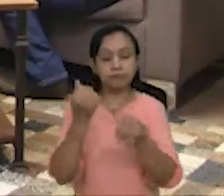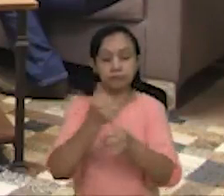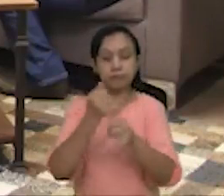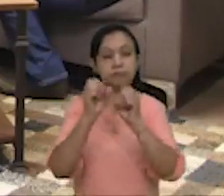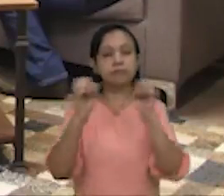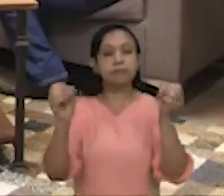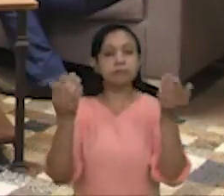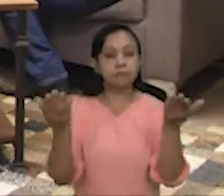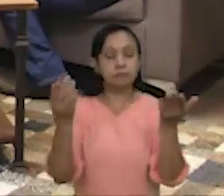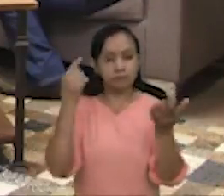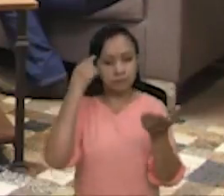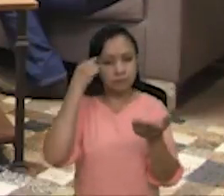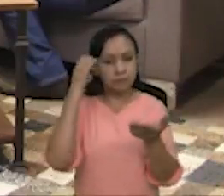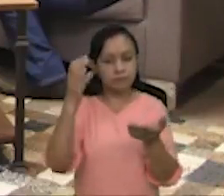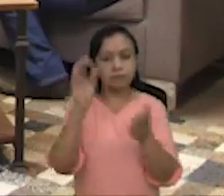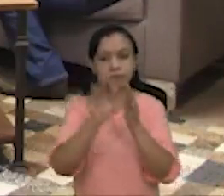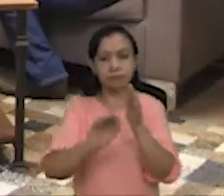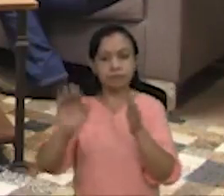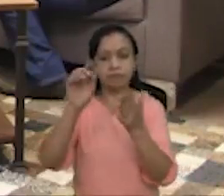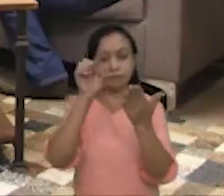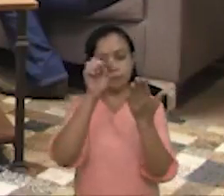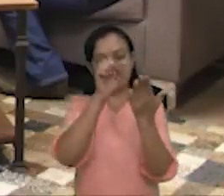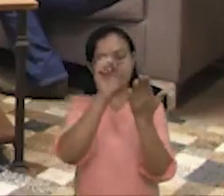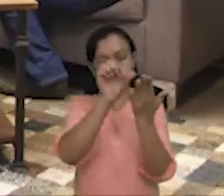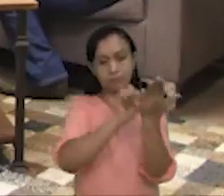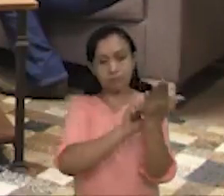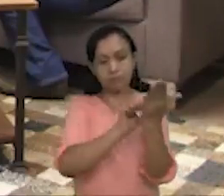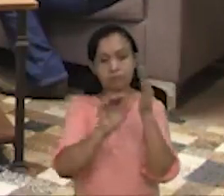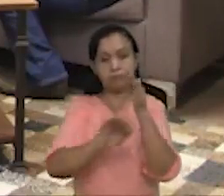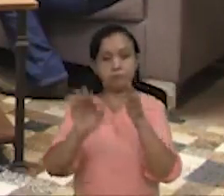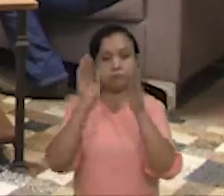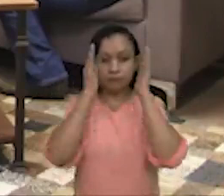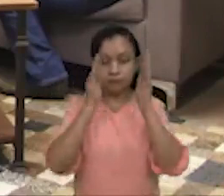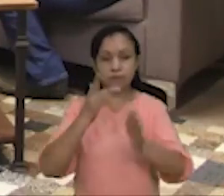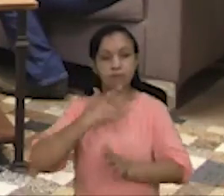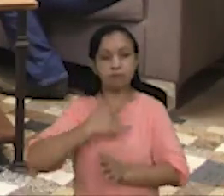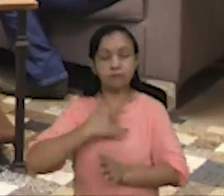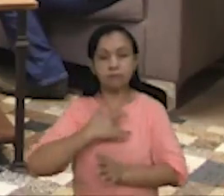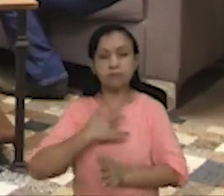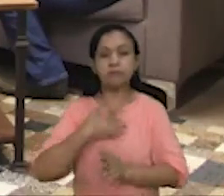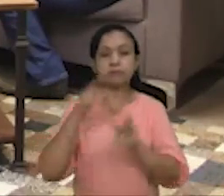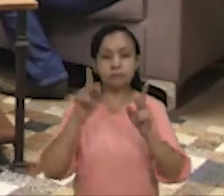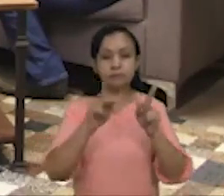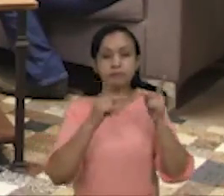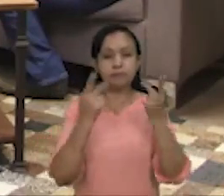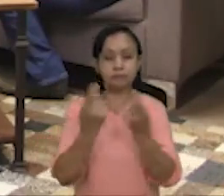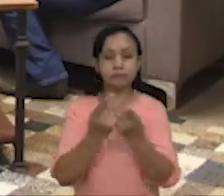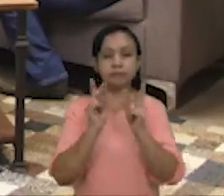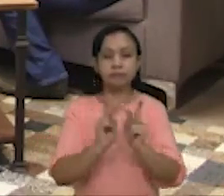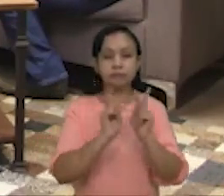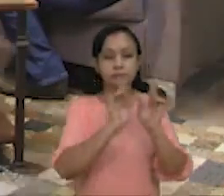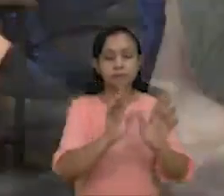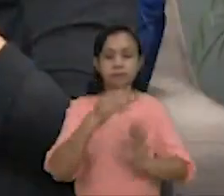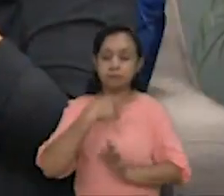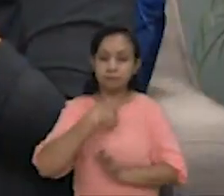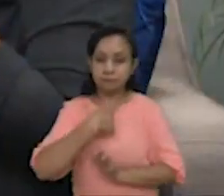Entonces, yo creo que hay que descontaminar más esa agenda y enfocarnos más a esas necesidades que tiene hoy la población. Personalmente,